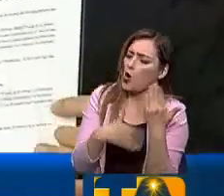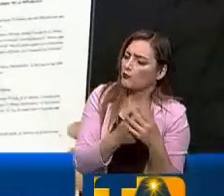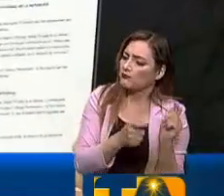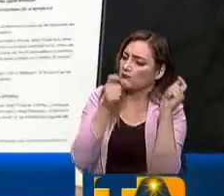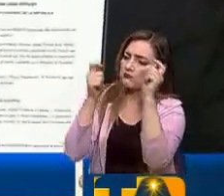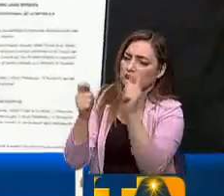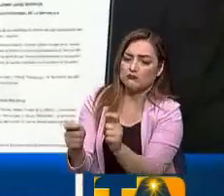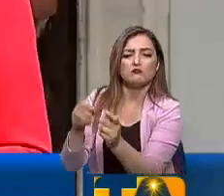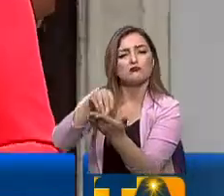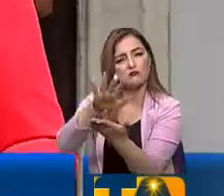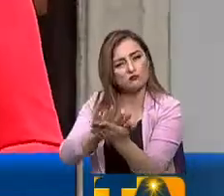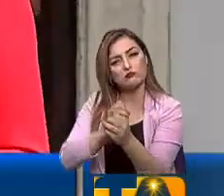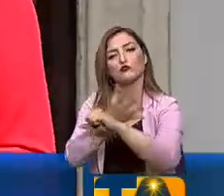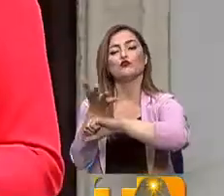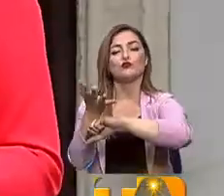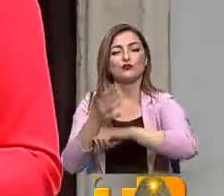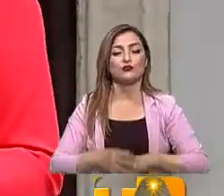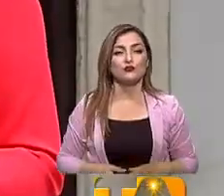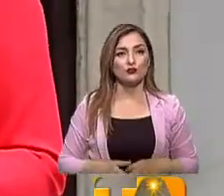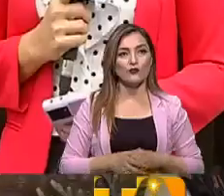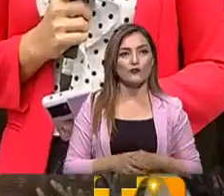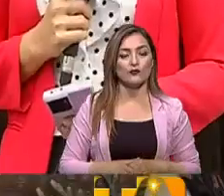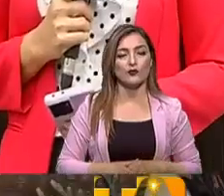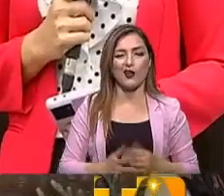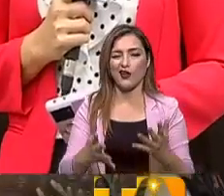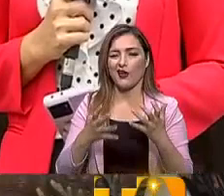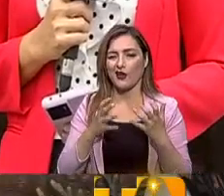estas recomendaciones y lograr así el cambio